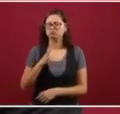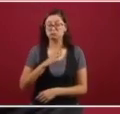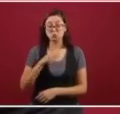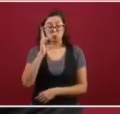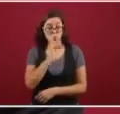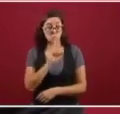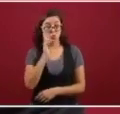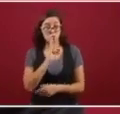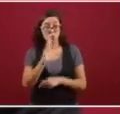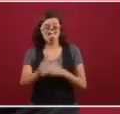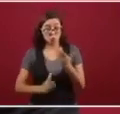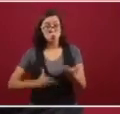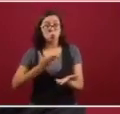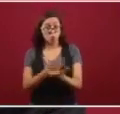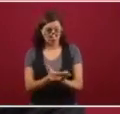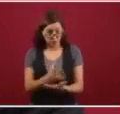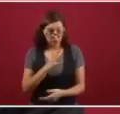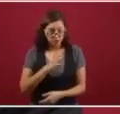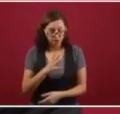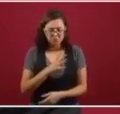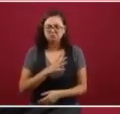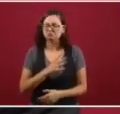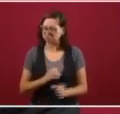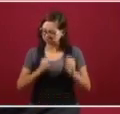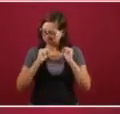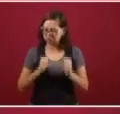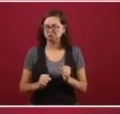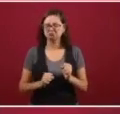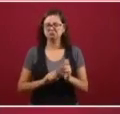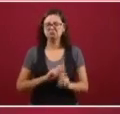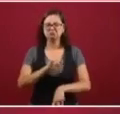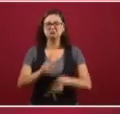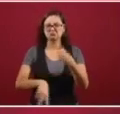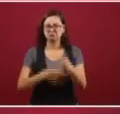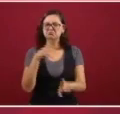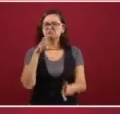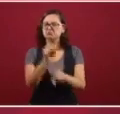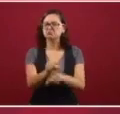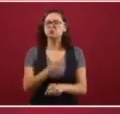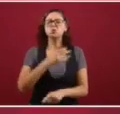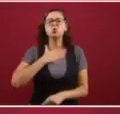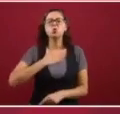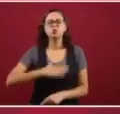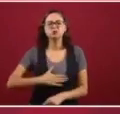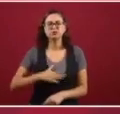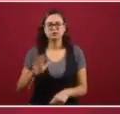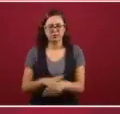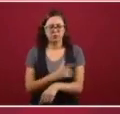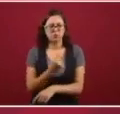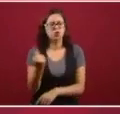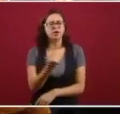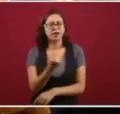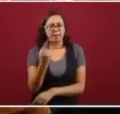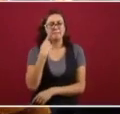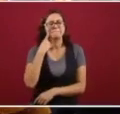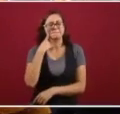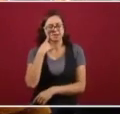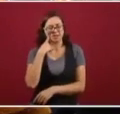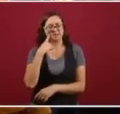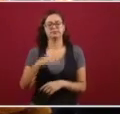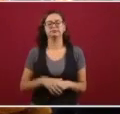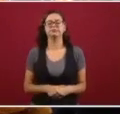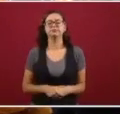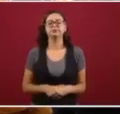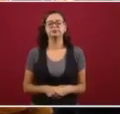prueba, estoy seguro que va a haber justicia. Y le voy a decir por qué, entre otras cosas. Primero,